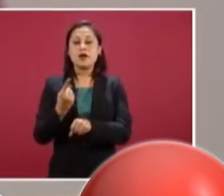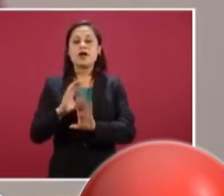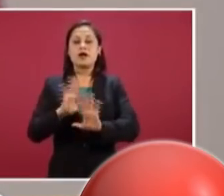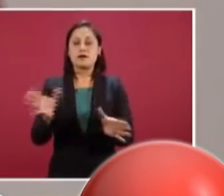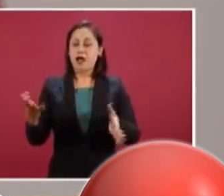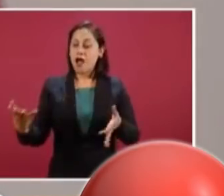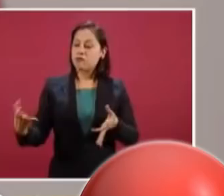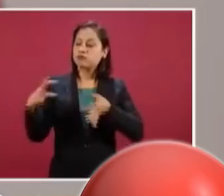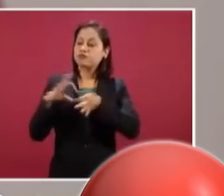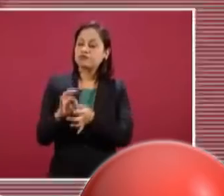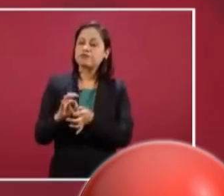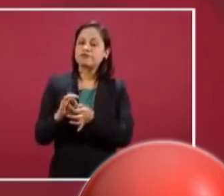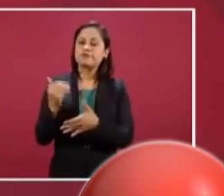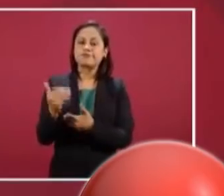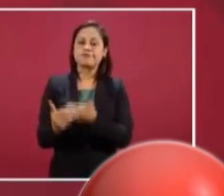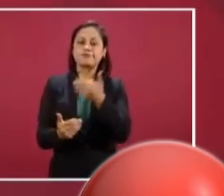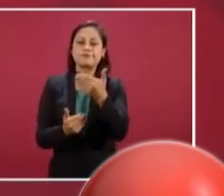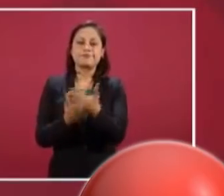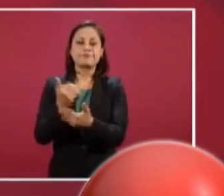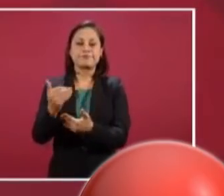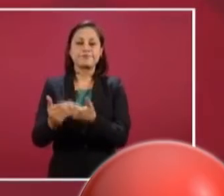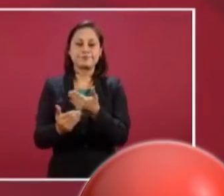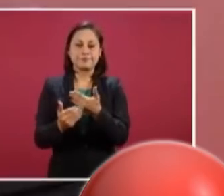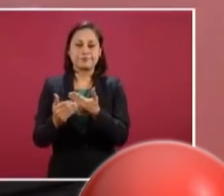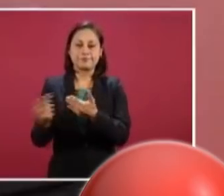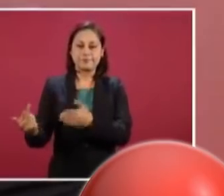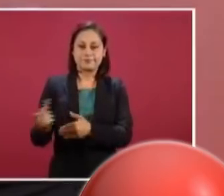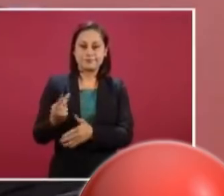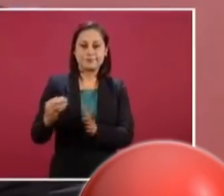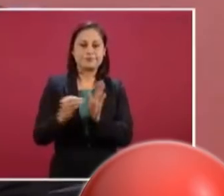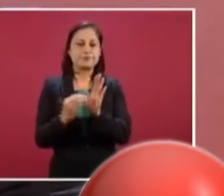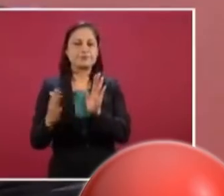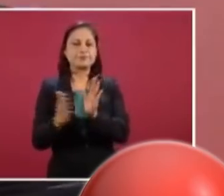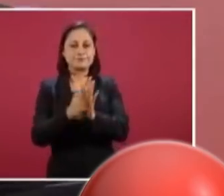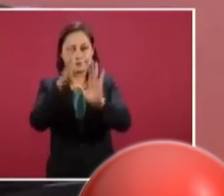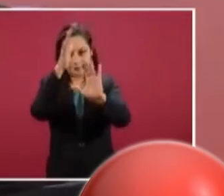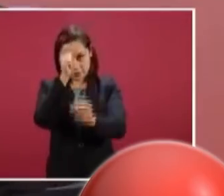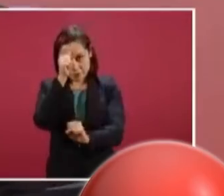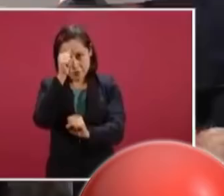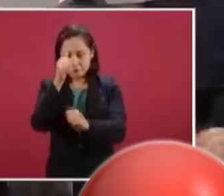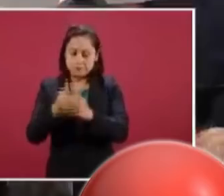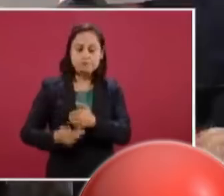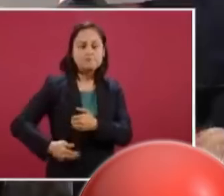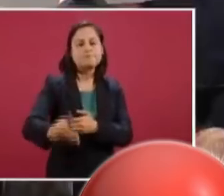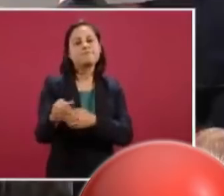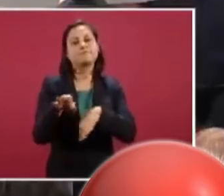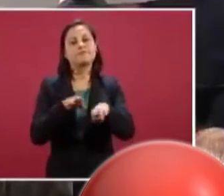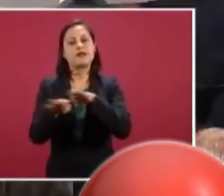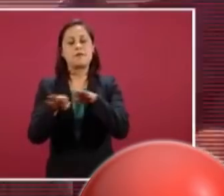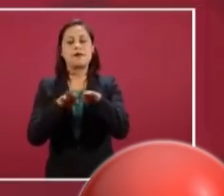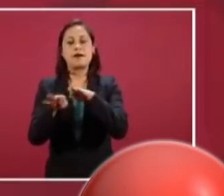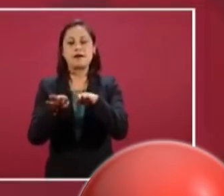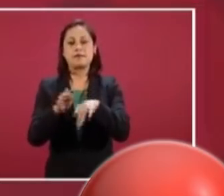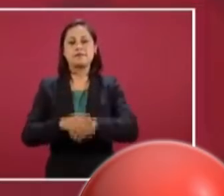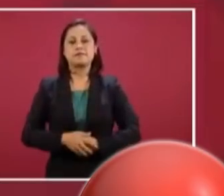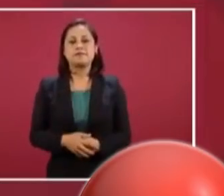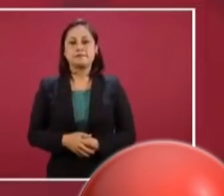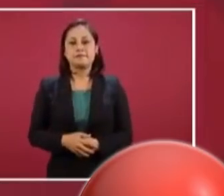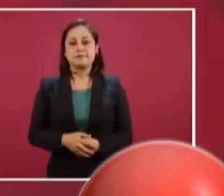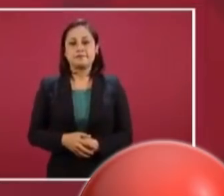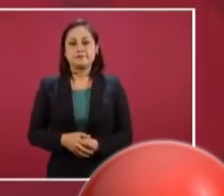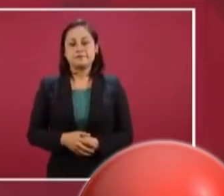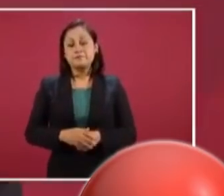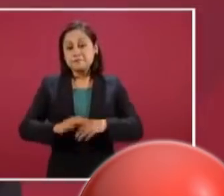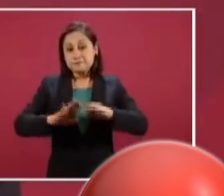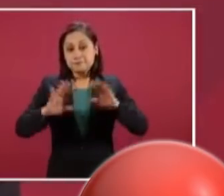avanzado en este acuerdo para trabajar hacia adelante. De manera así muy